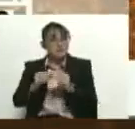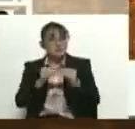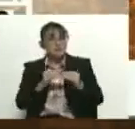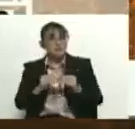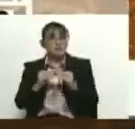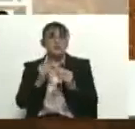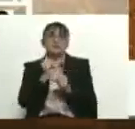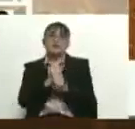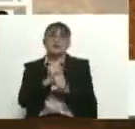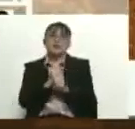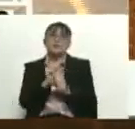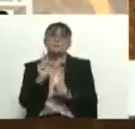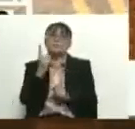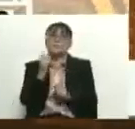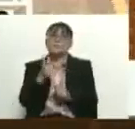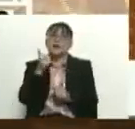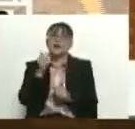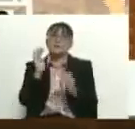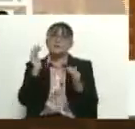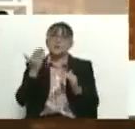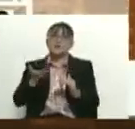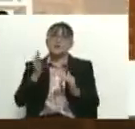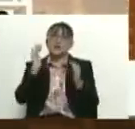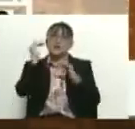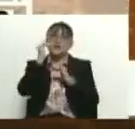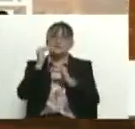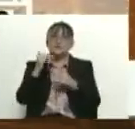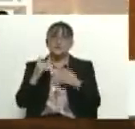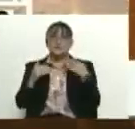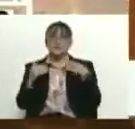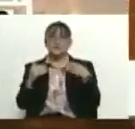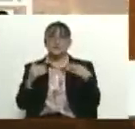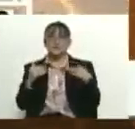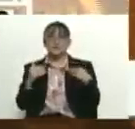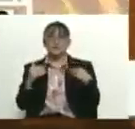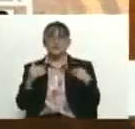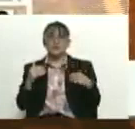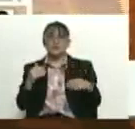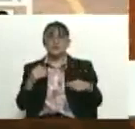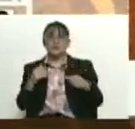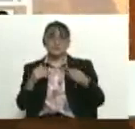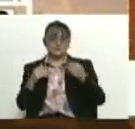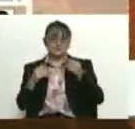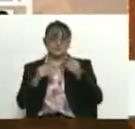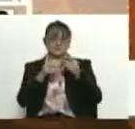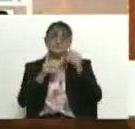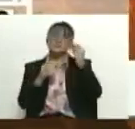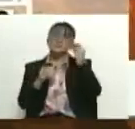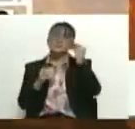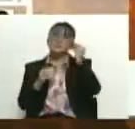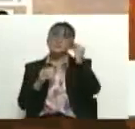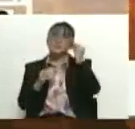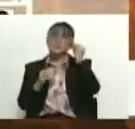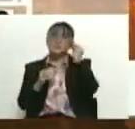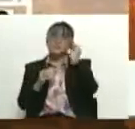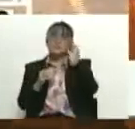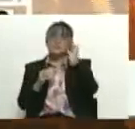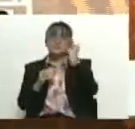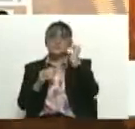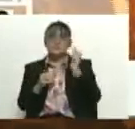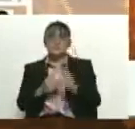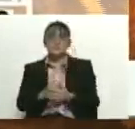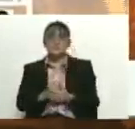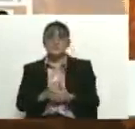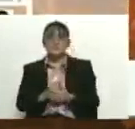es la atención a nuestro pueblo una comunidad de un poquito más de dos mil setecientos habitantes y bueno están